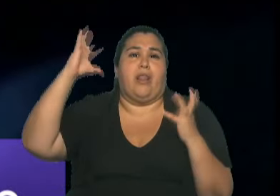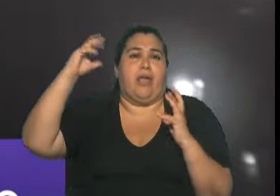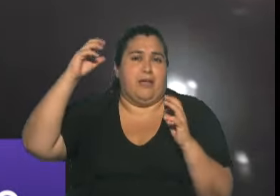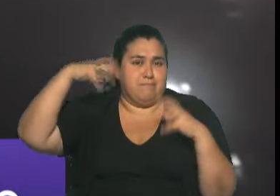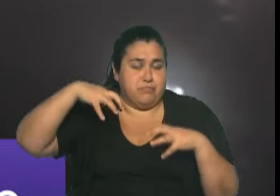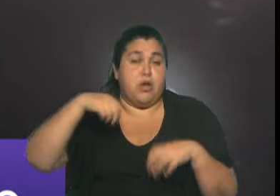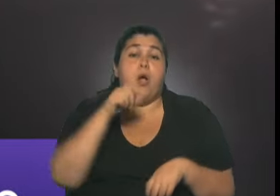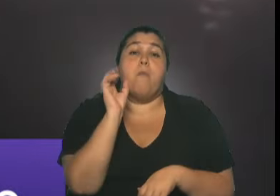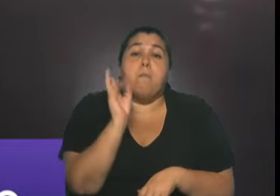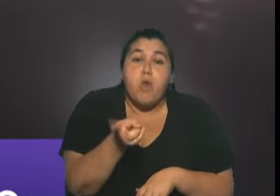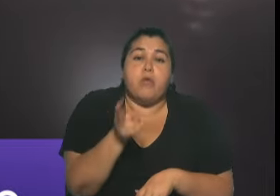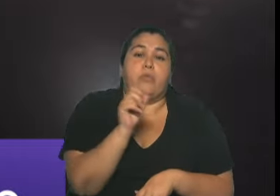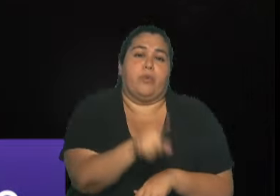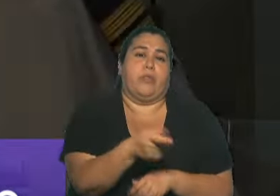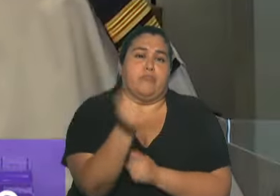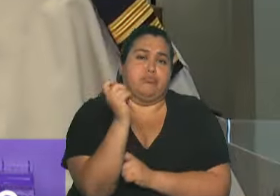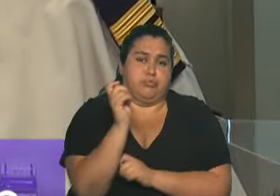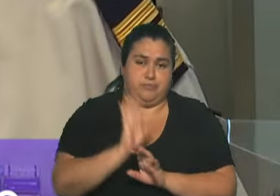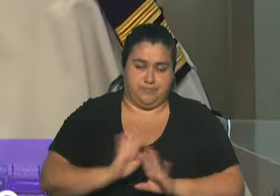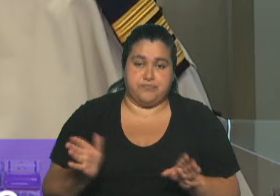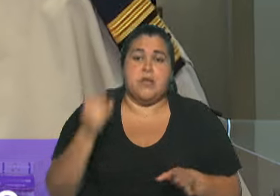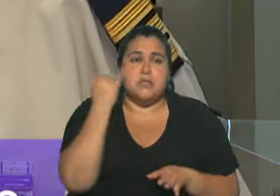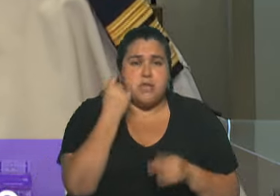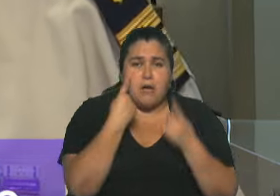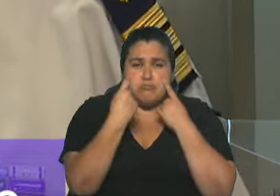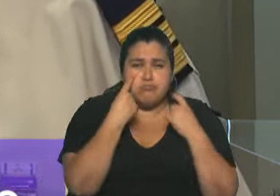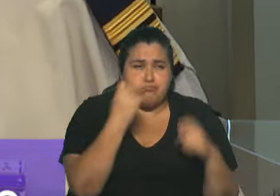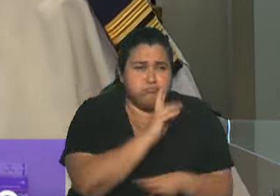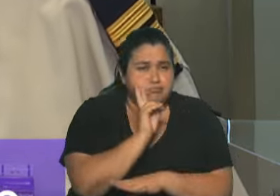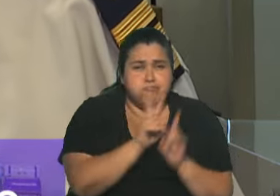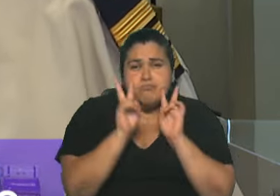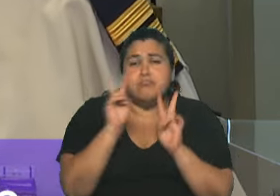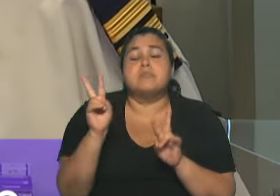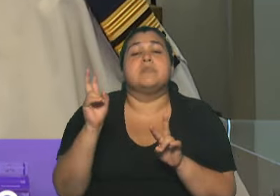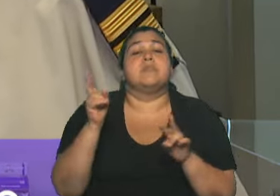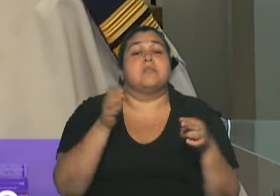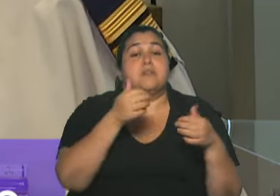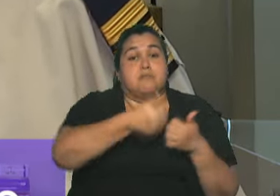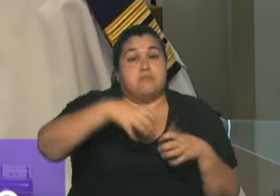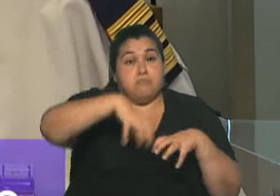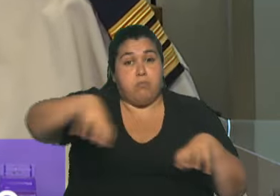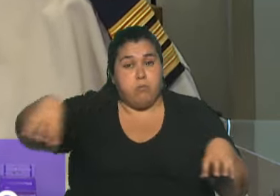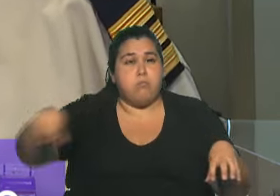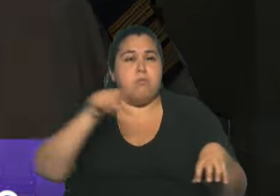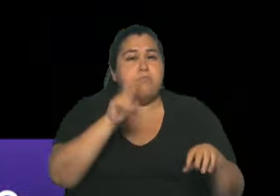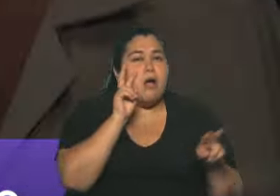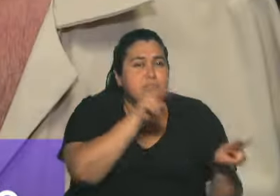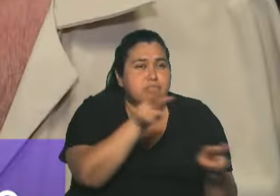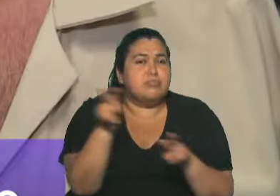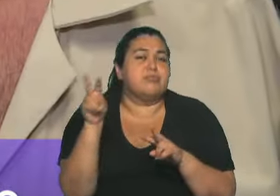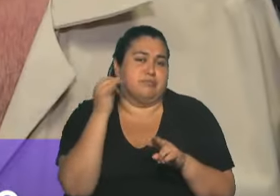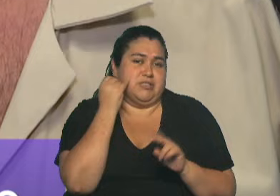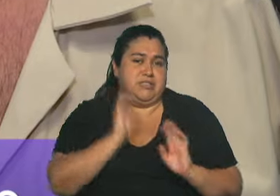realizar tareas de pesca fueron monitoreados desde esta sala y de las estaciones costeras que tenemos emplazada en el litoral marítimo